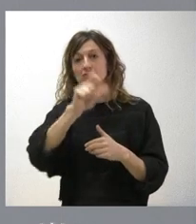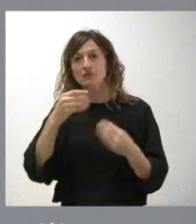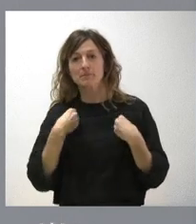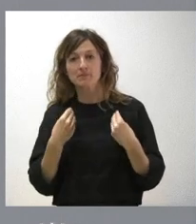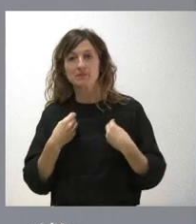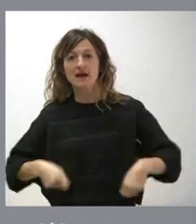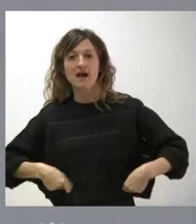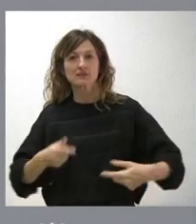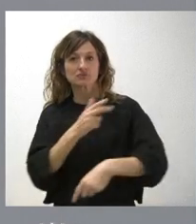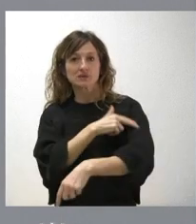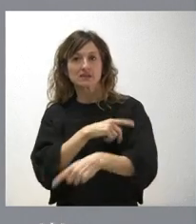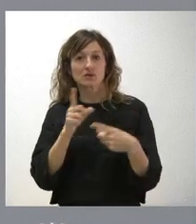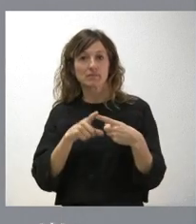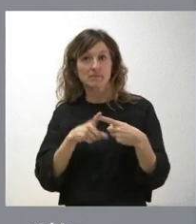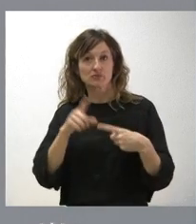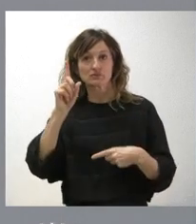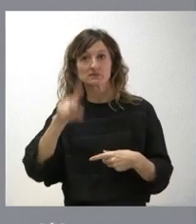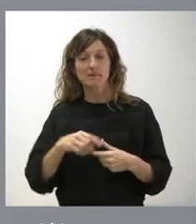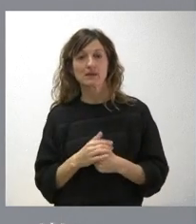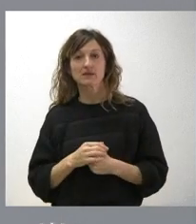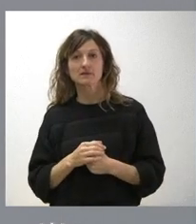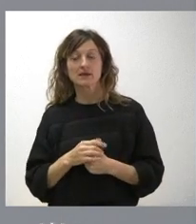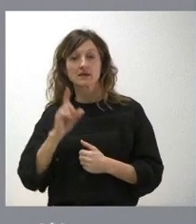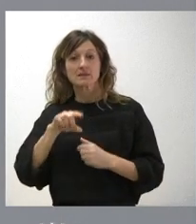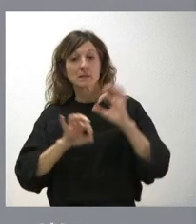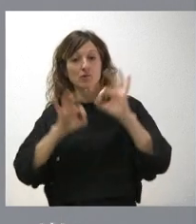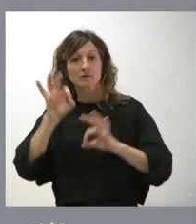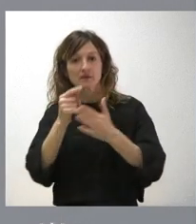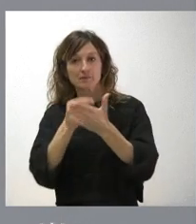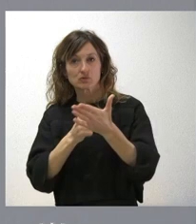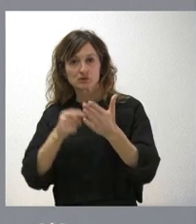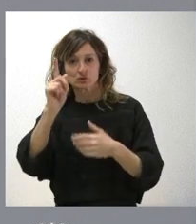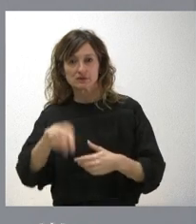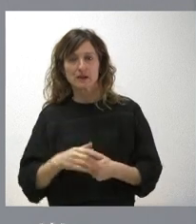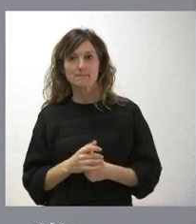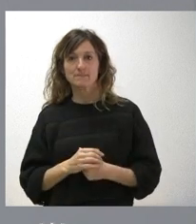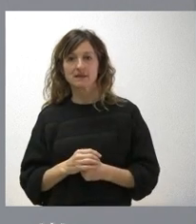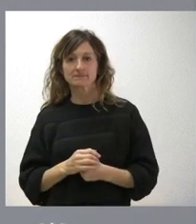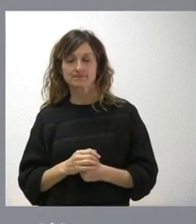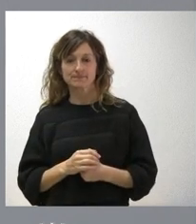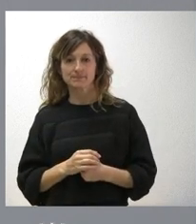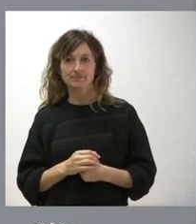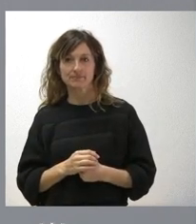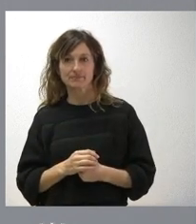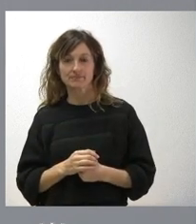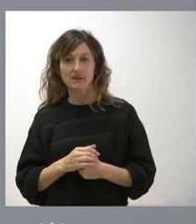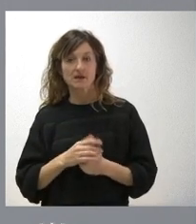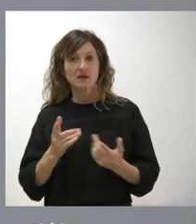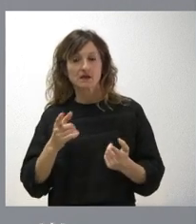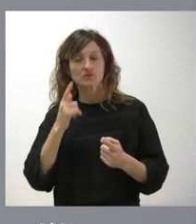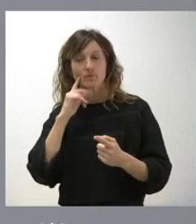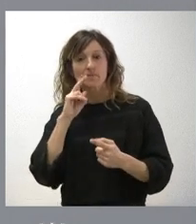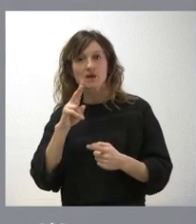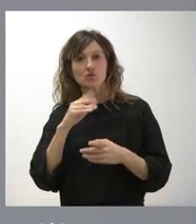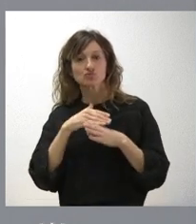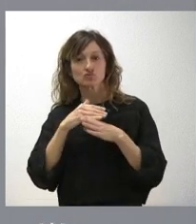gasto sanitario Incluso en porcentaje del presupuesto cosa que no está siendo suficientemente considerado